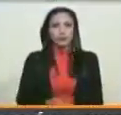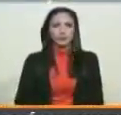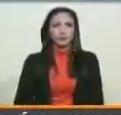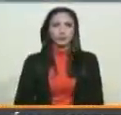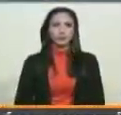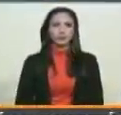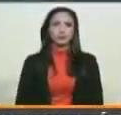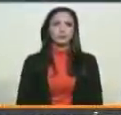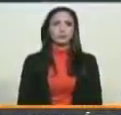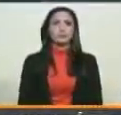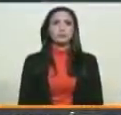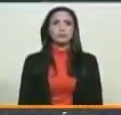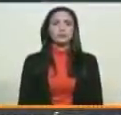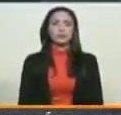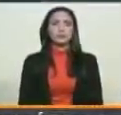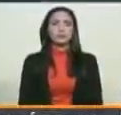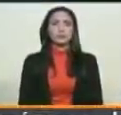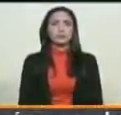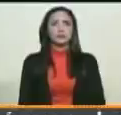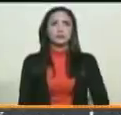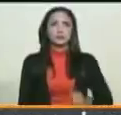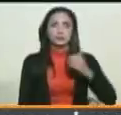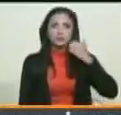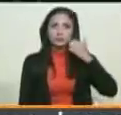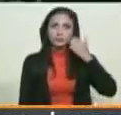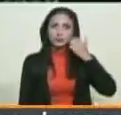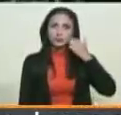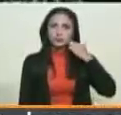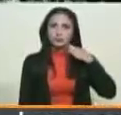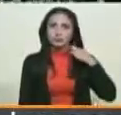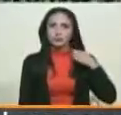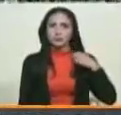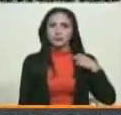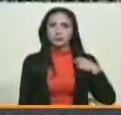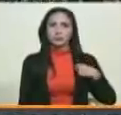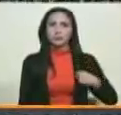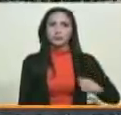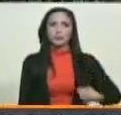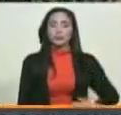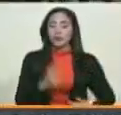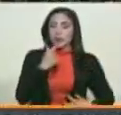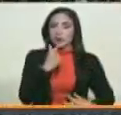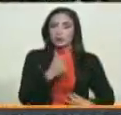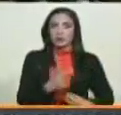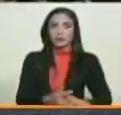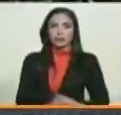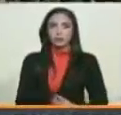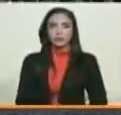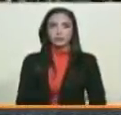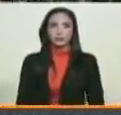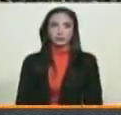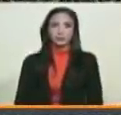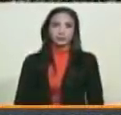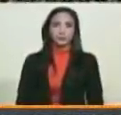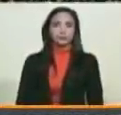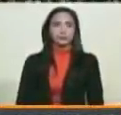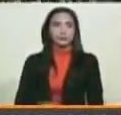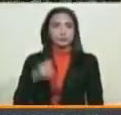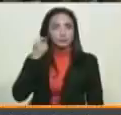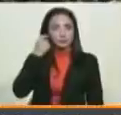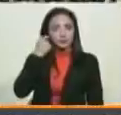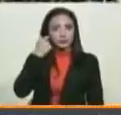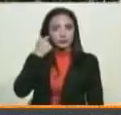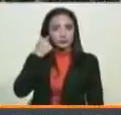Y entonces decían situación actual del país. Así como dije que el año